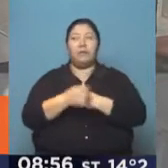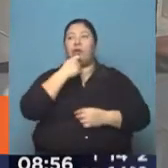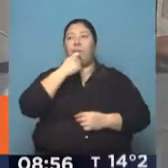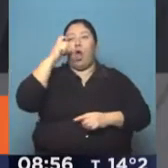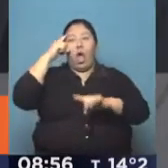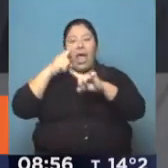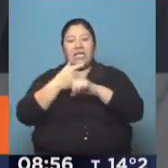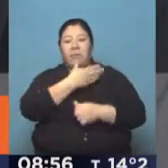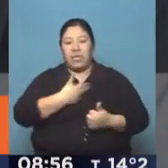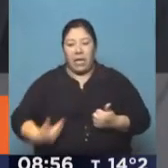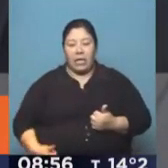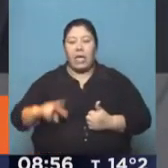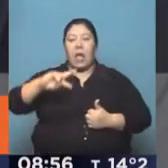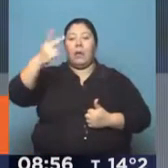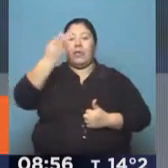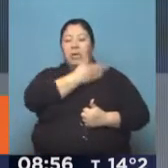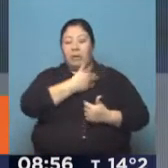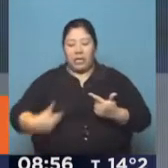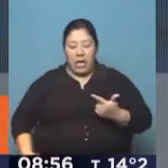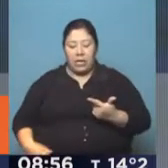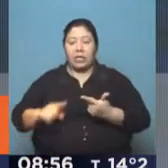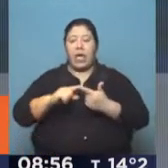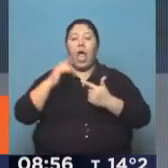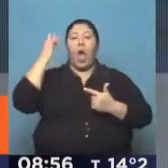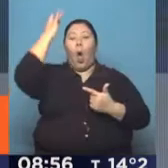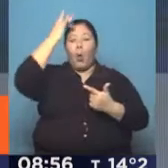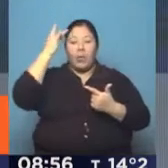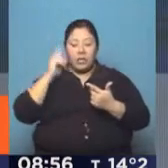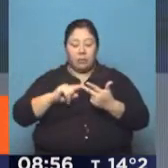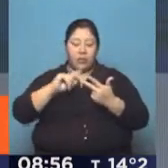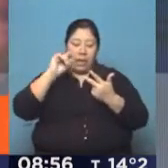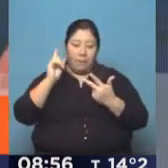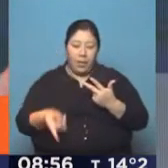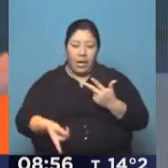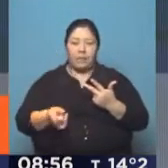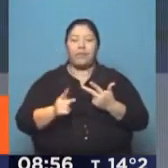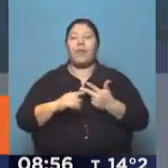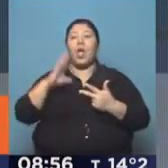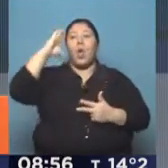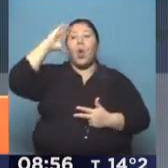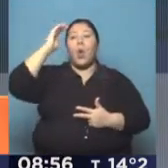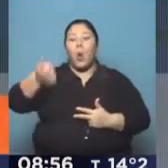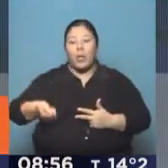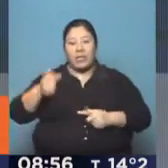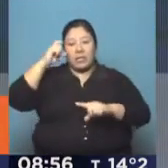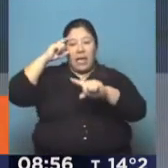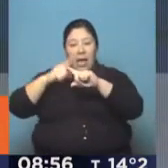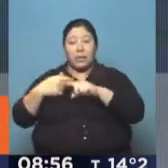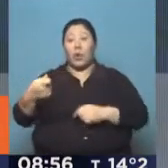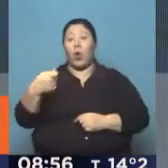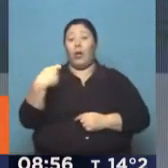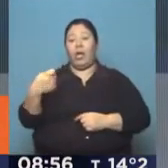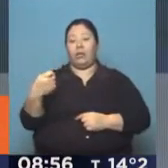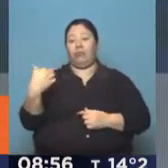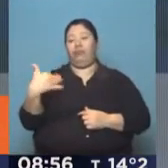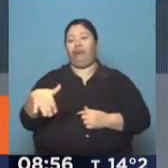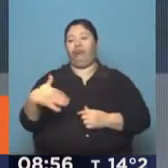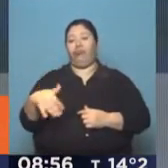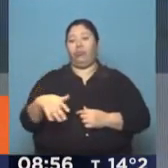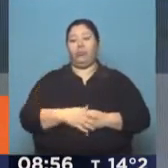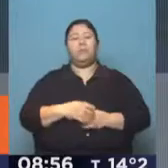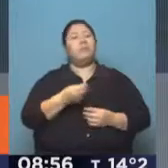bueno obispos también con jueces lo que tienen jubilación de privilegio por lo cuanto tomó